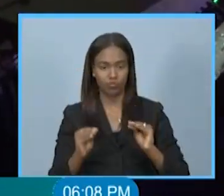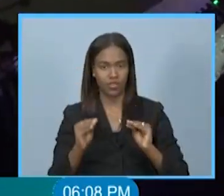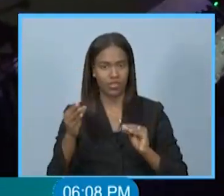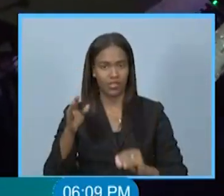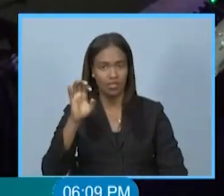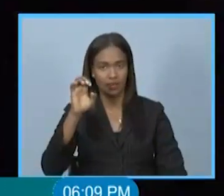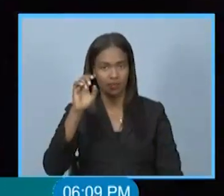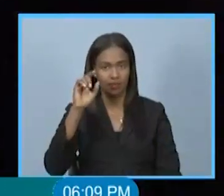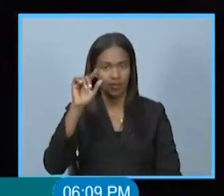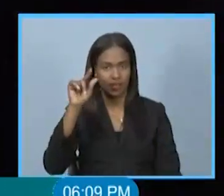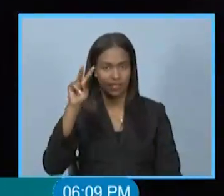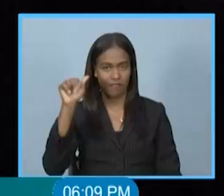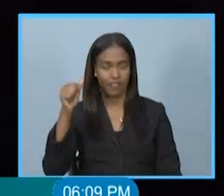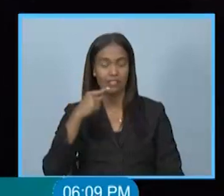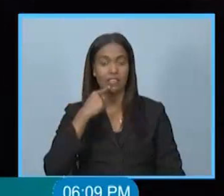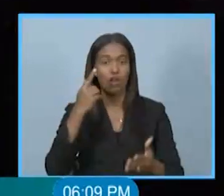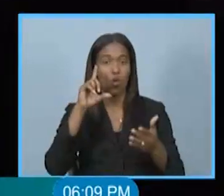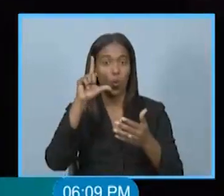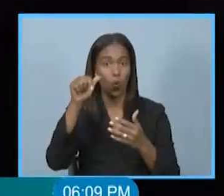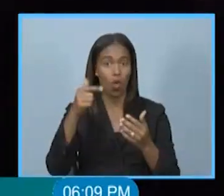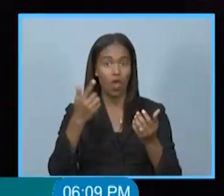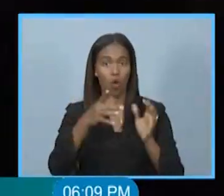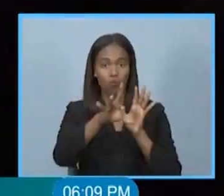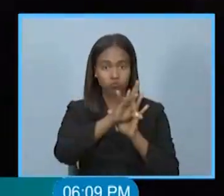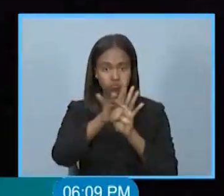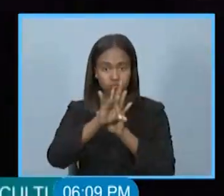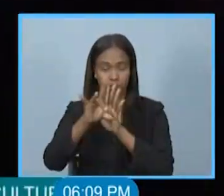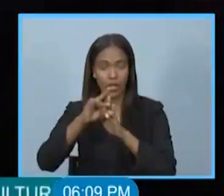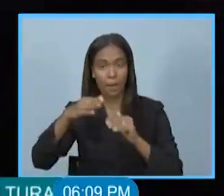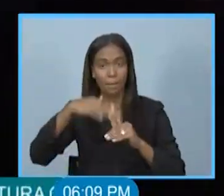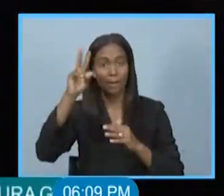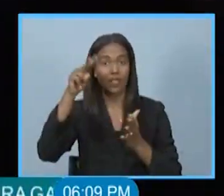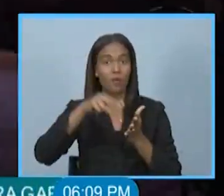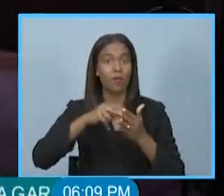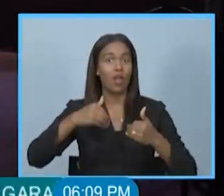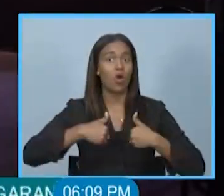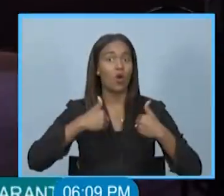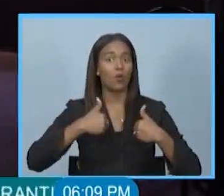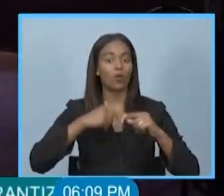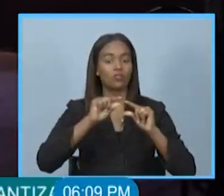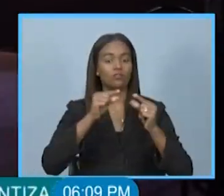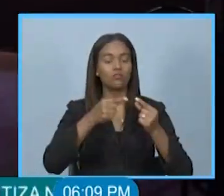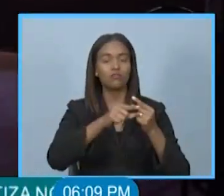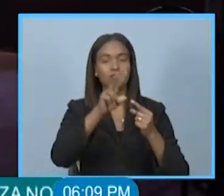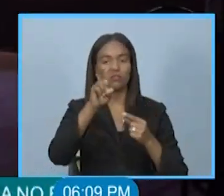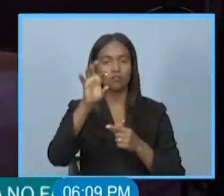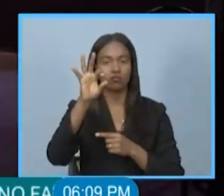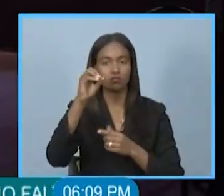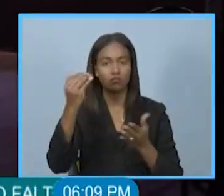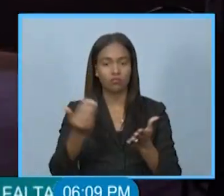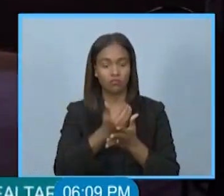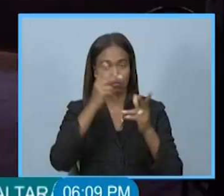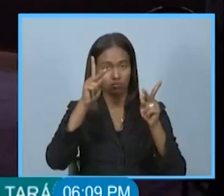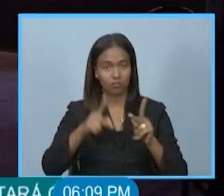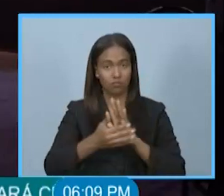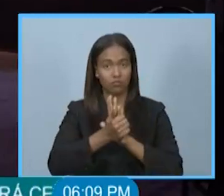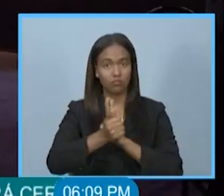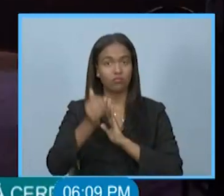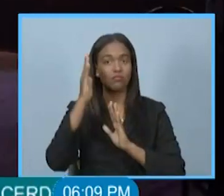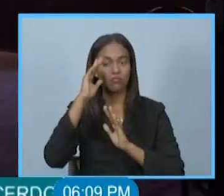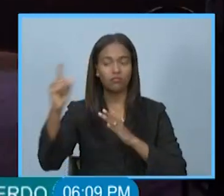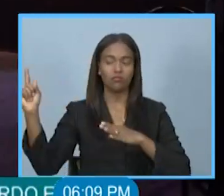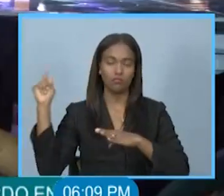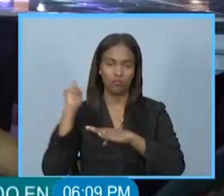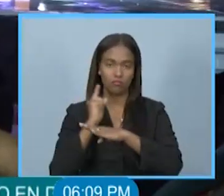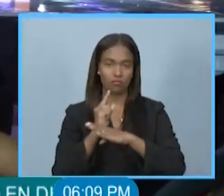edilenia dijo que luego de un casting donde participaron más de 2000 jóvenes un grupo de 290 nuevos talentos serán presentados